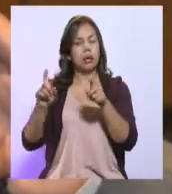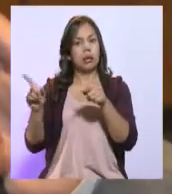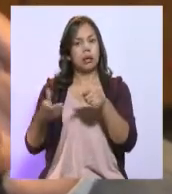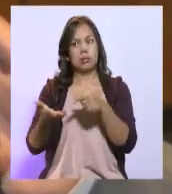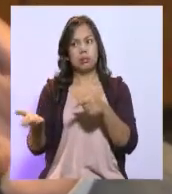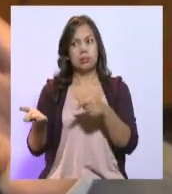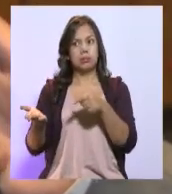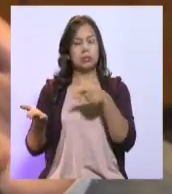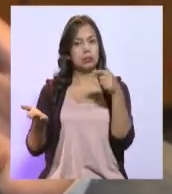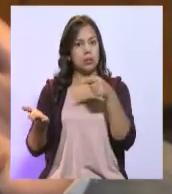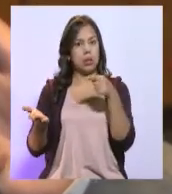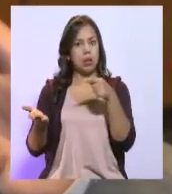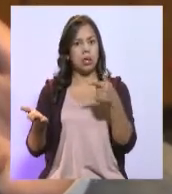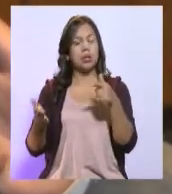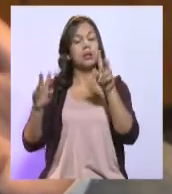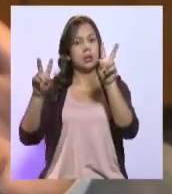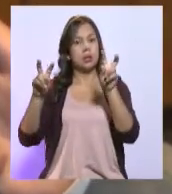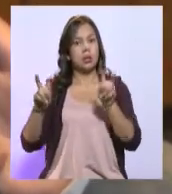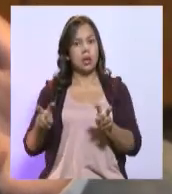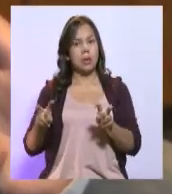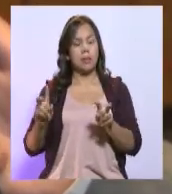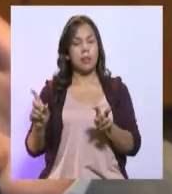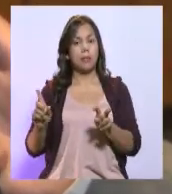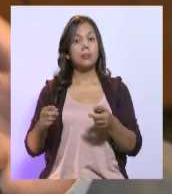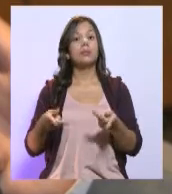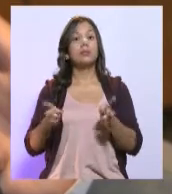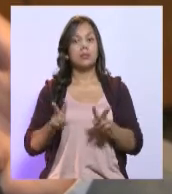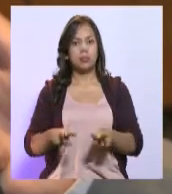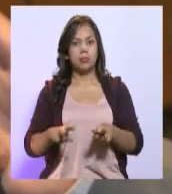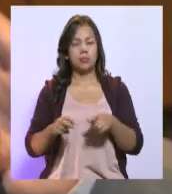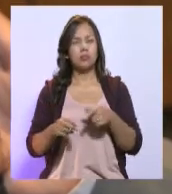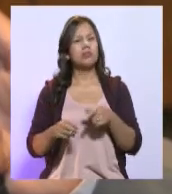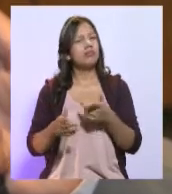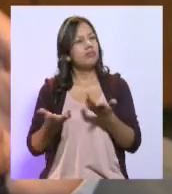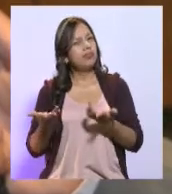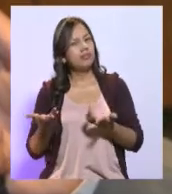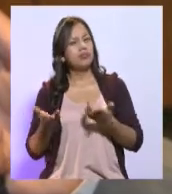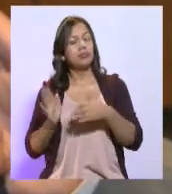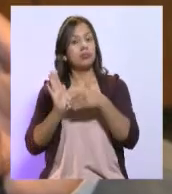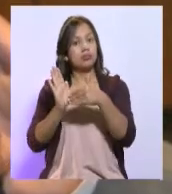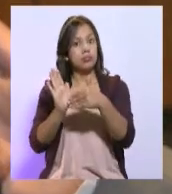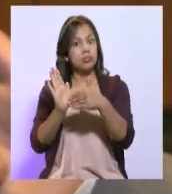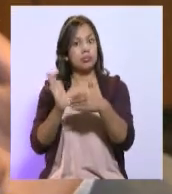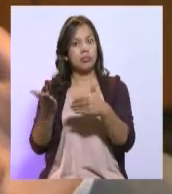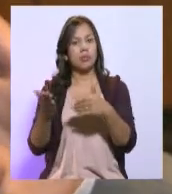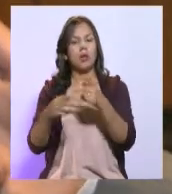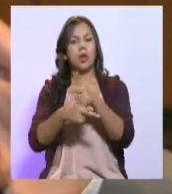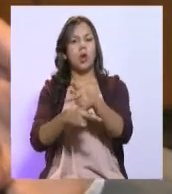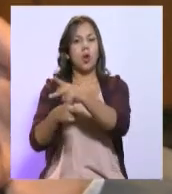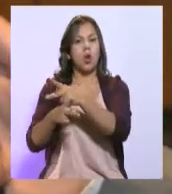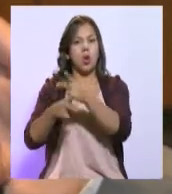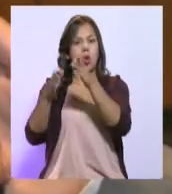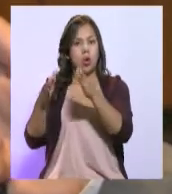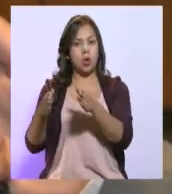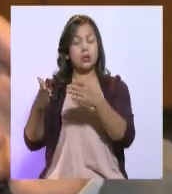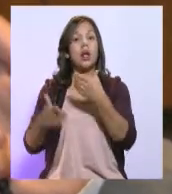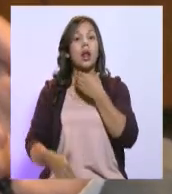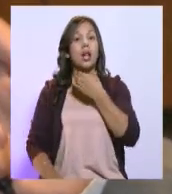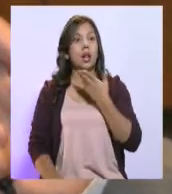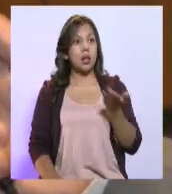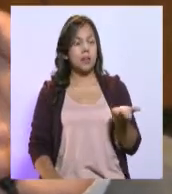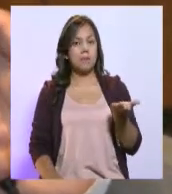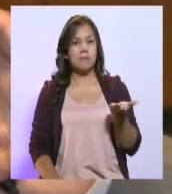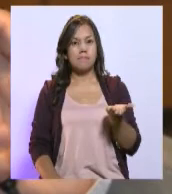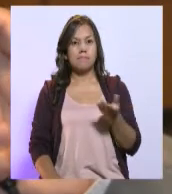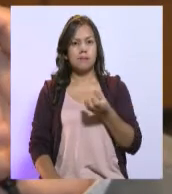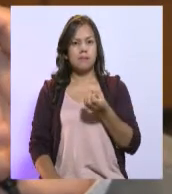espíritu de este tema. Además, se han podido detectar, como lo está exponiendo en este momento el concejal de Ambato, pues